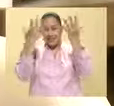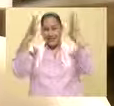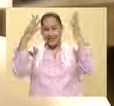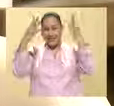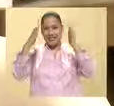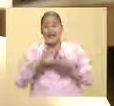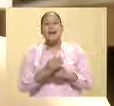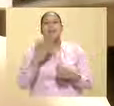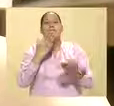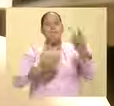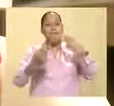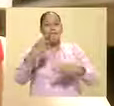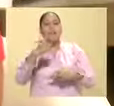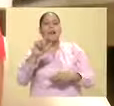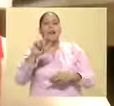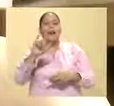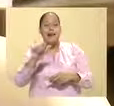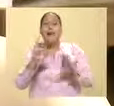bienvenida